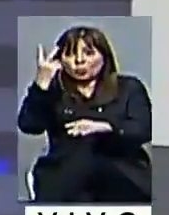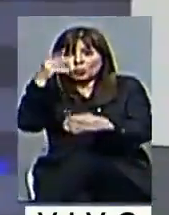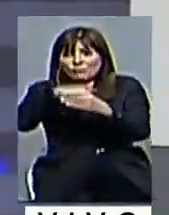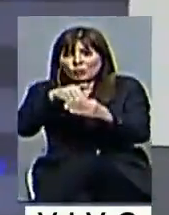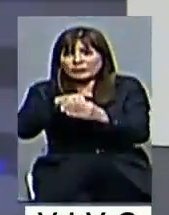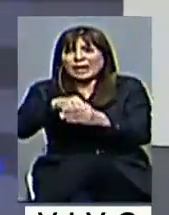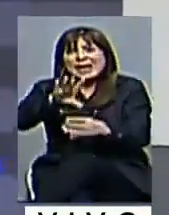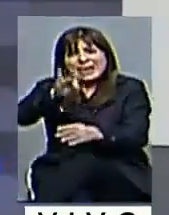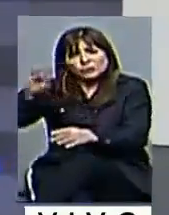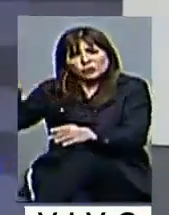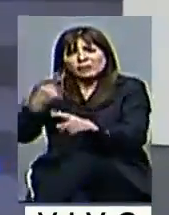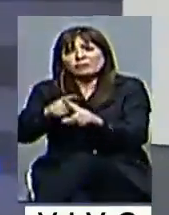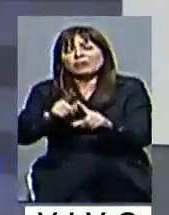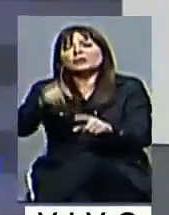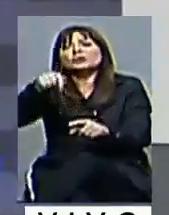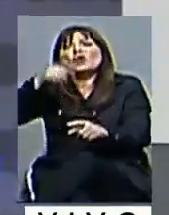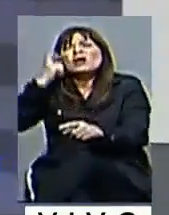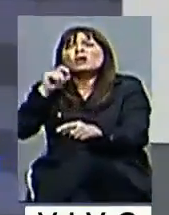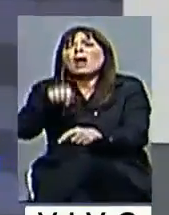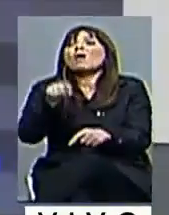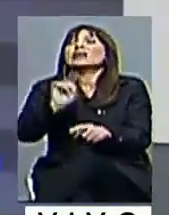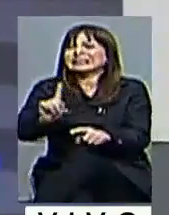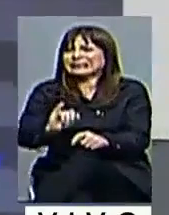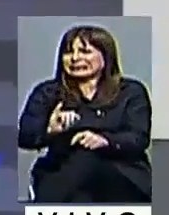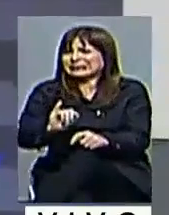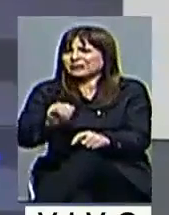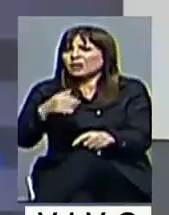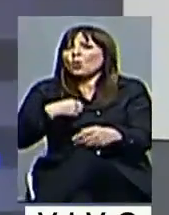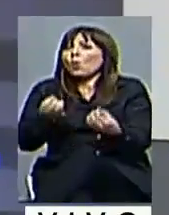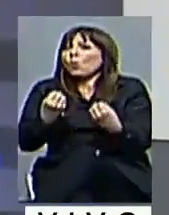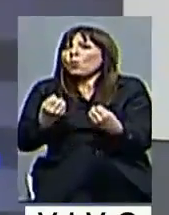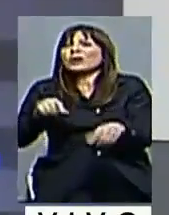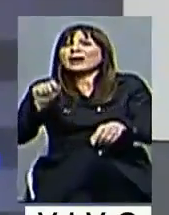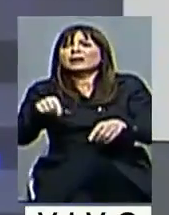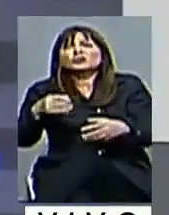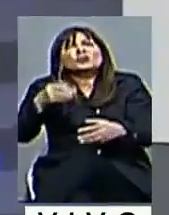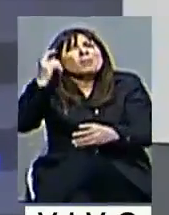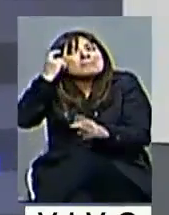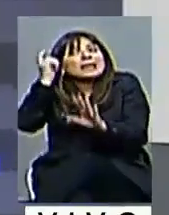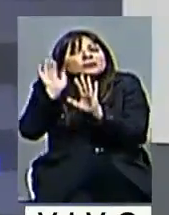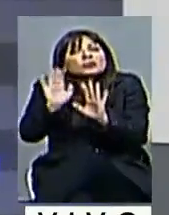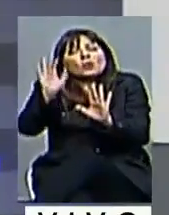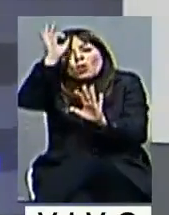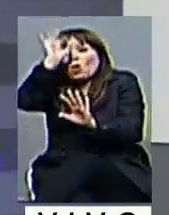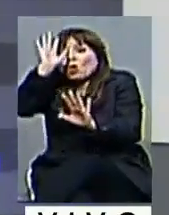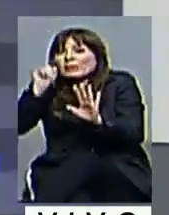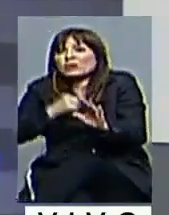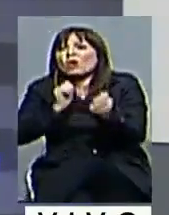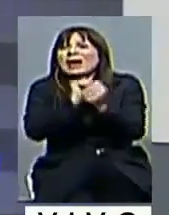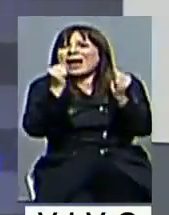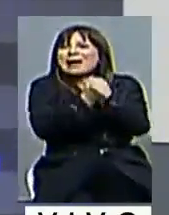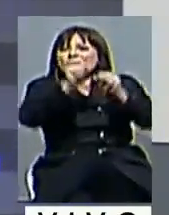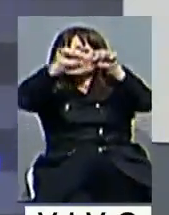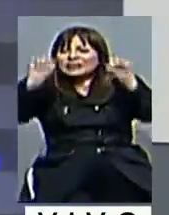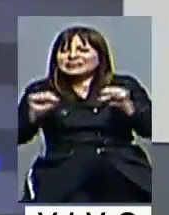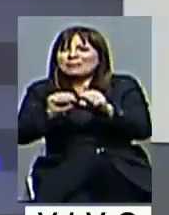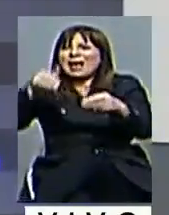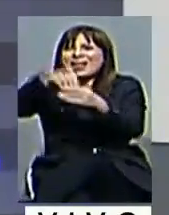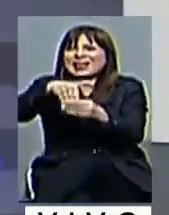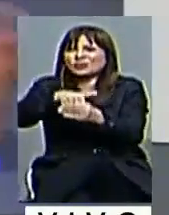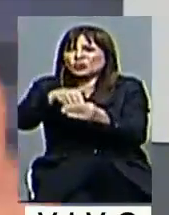eran elecciones distintas. Yo creo que esta vez sí. Y ocurre a mi juicio por un factor que se instala, que es el cambio del sistema